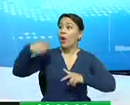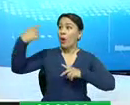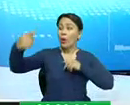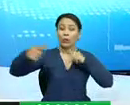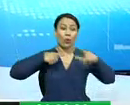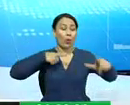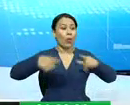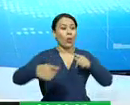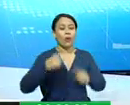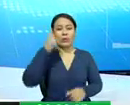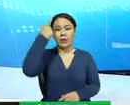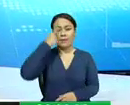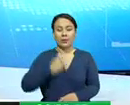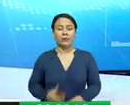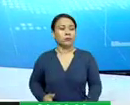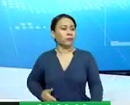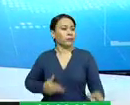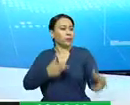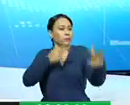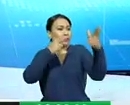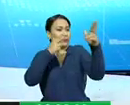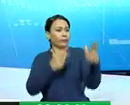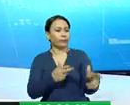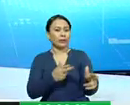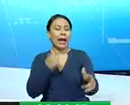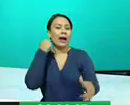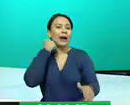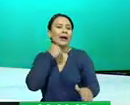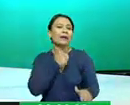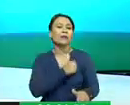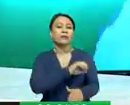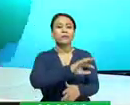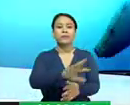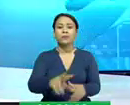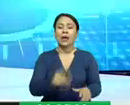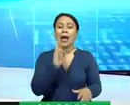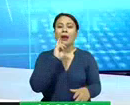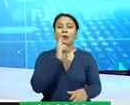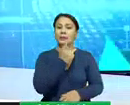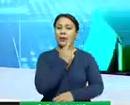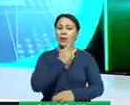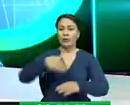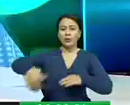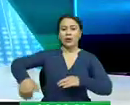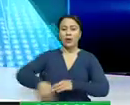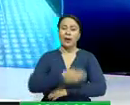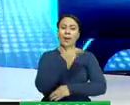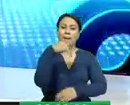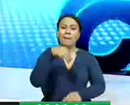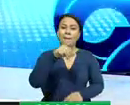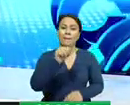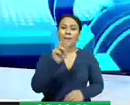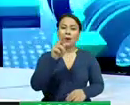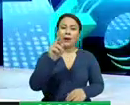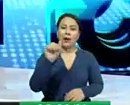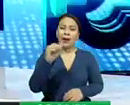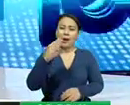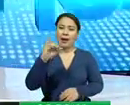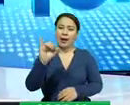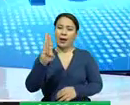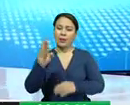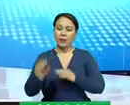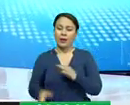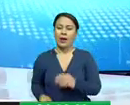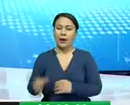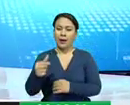un sujeto armado asaltó un restaurante ubicado en las calles maracaibo garcía-moreno esto en el sur de guayaquil delincuente llegó